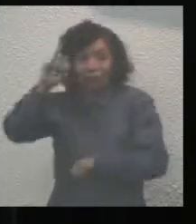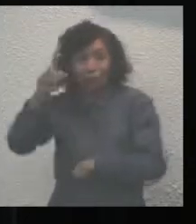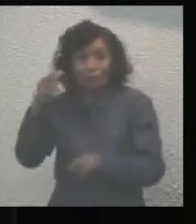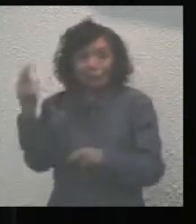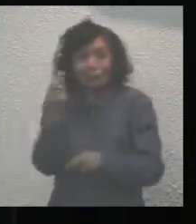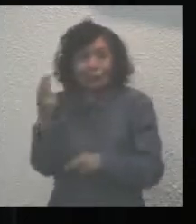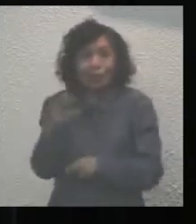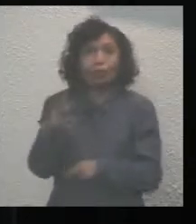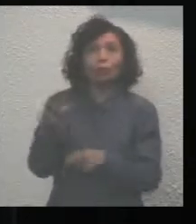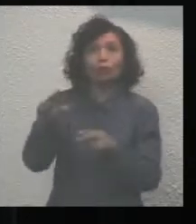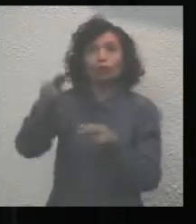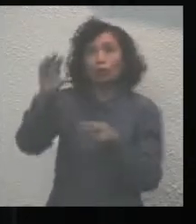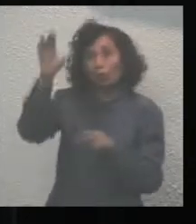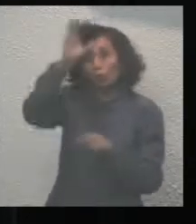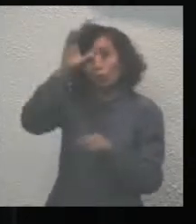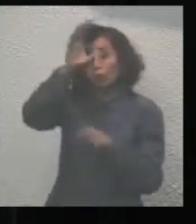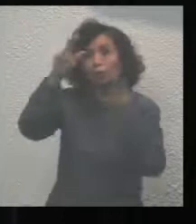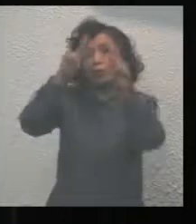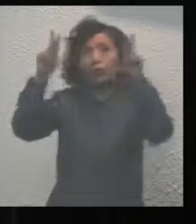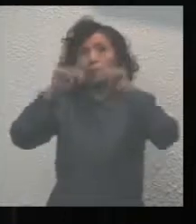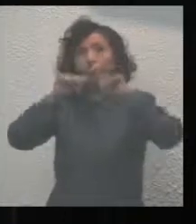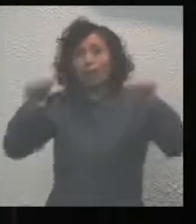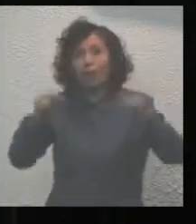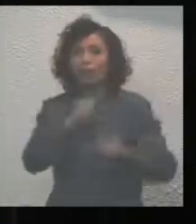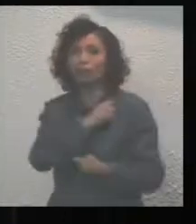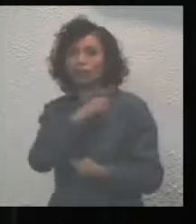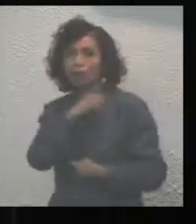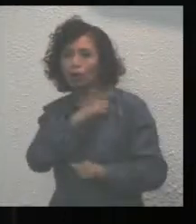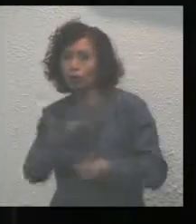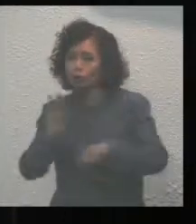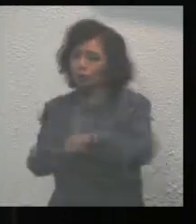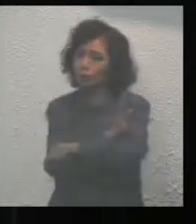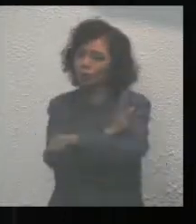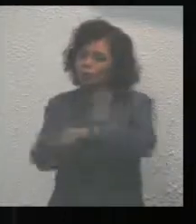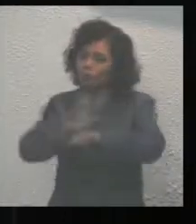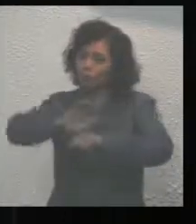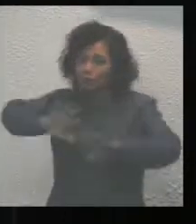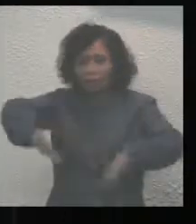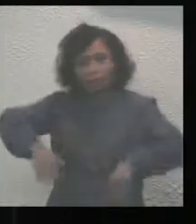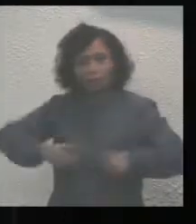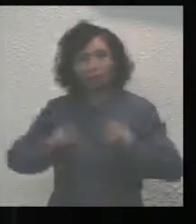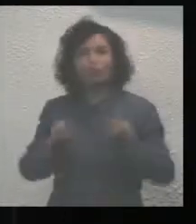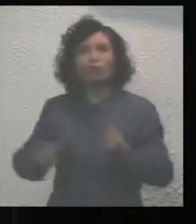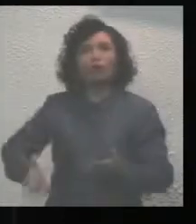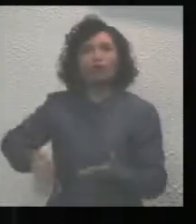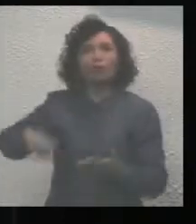paz, respeto, libertad, salud, bienestar y voluntad para